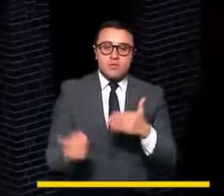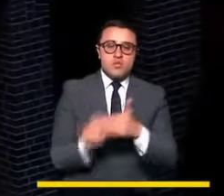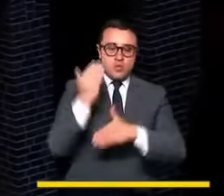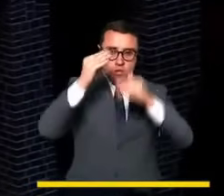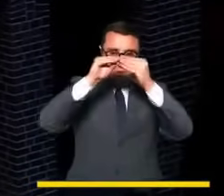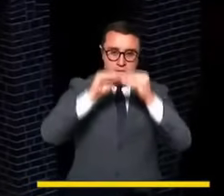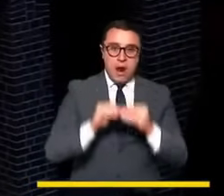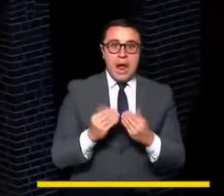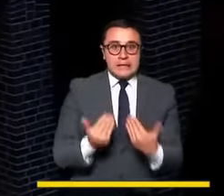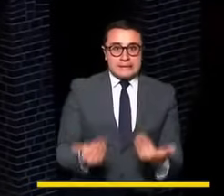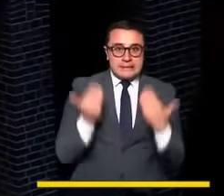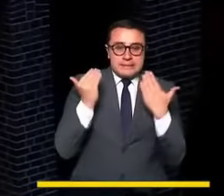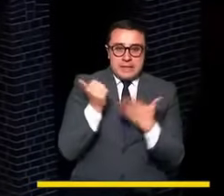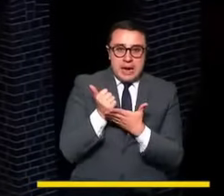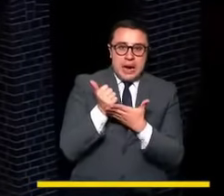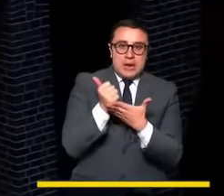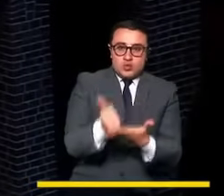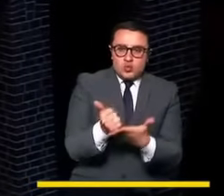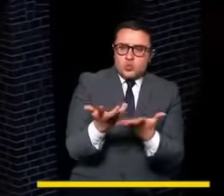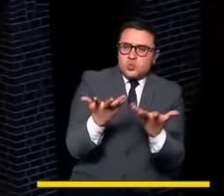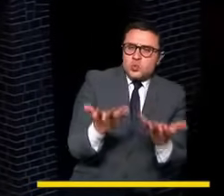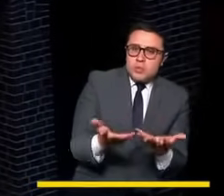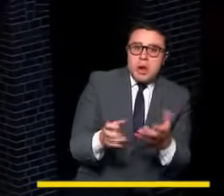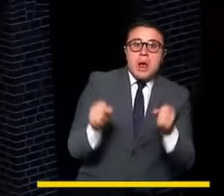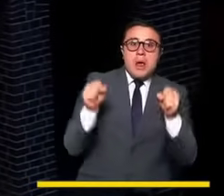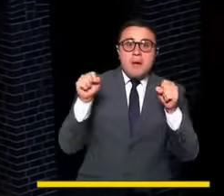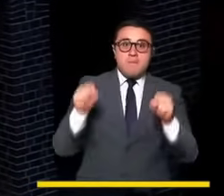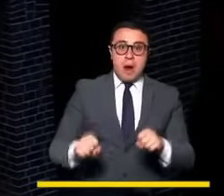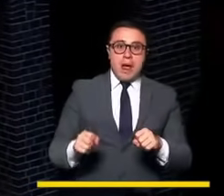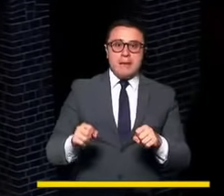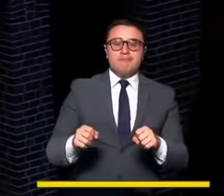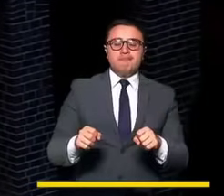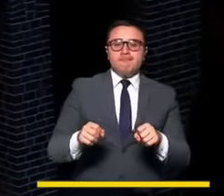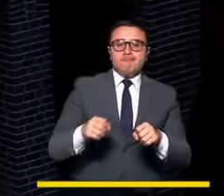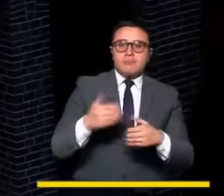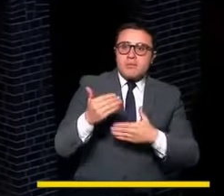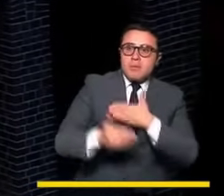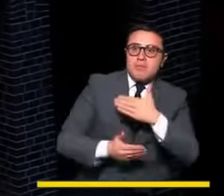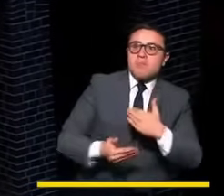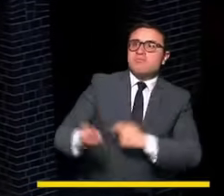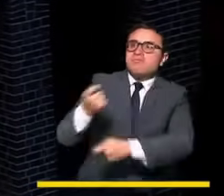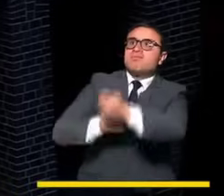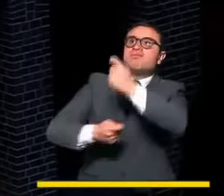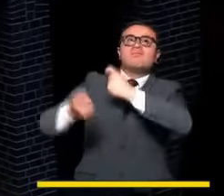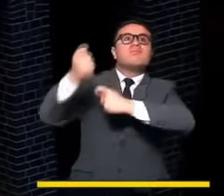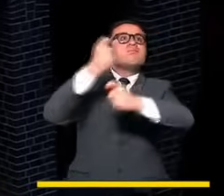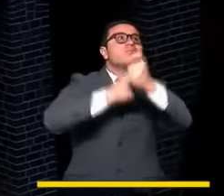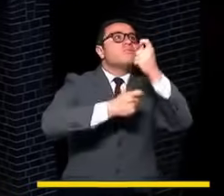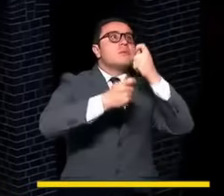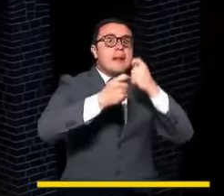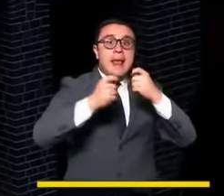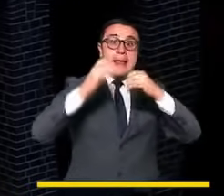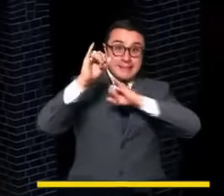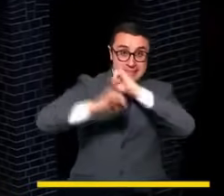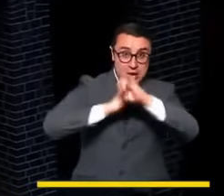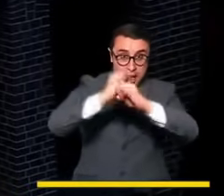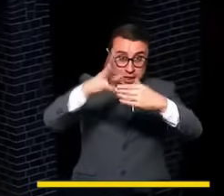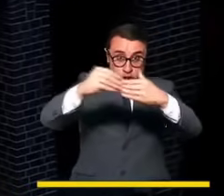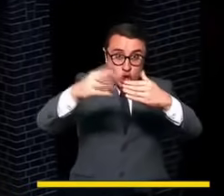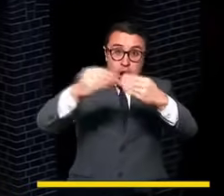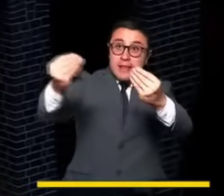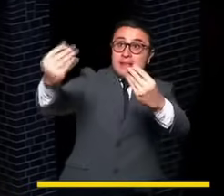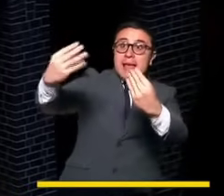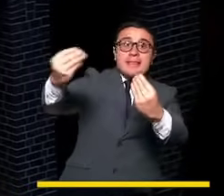digamos, ayudar a un cuello de botella, y es que puede desplomarse las divisas, el mercado de divisas,